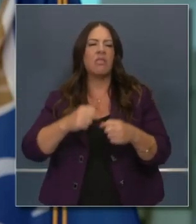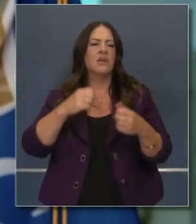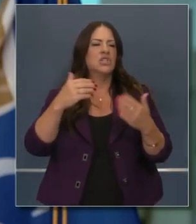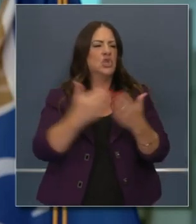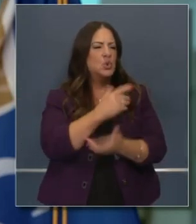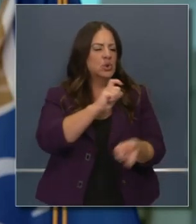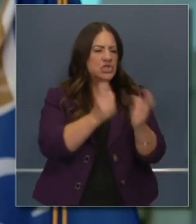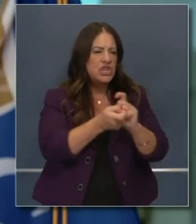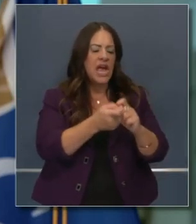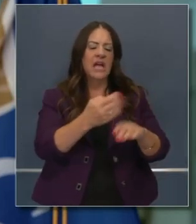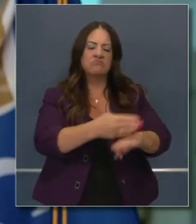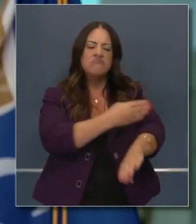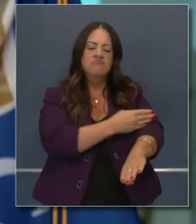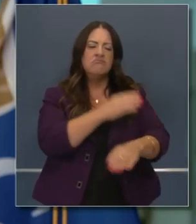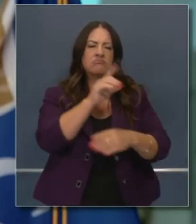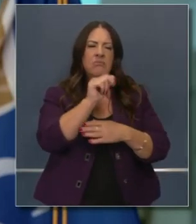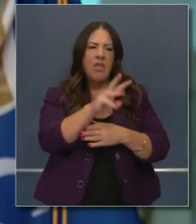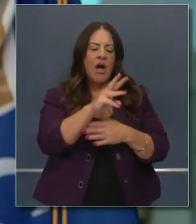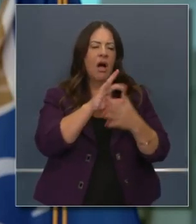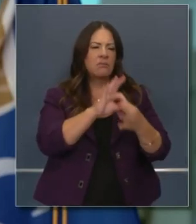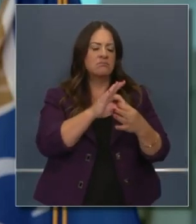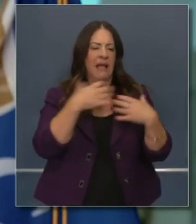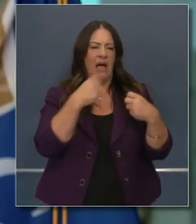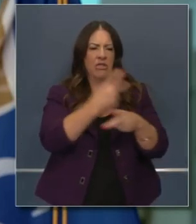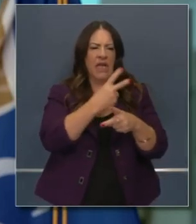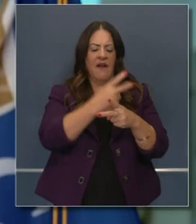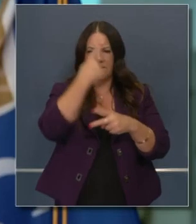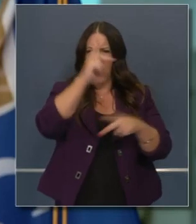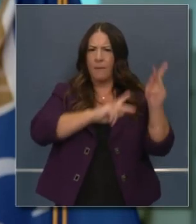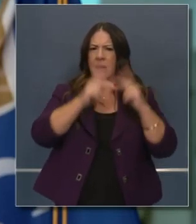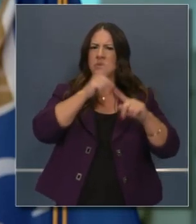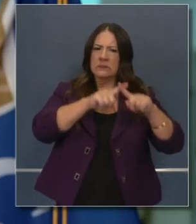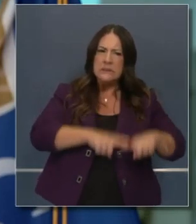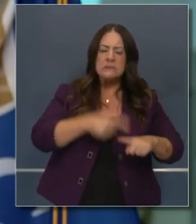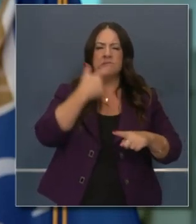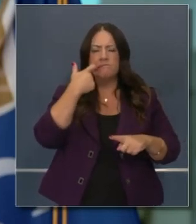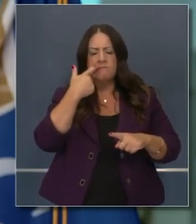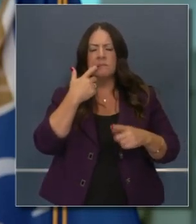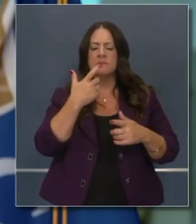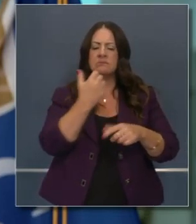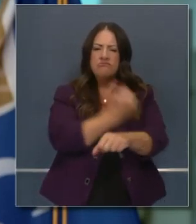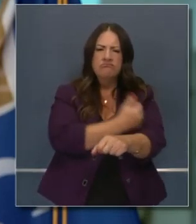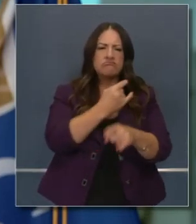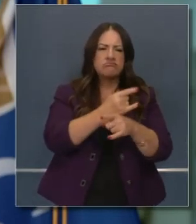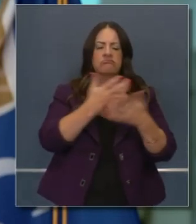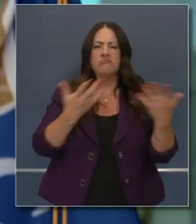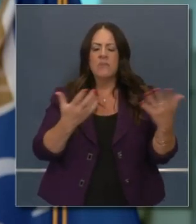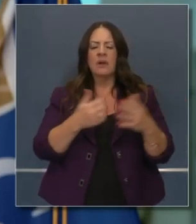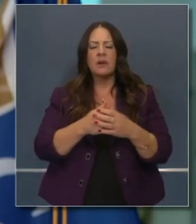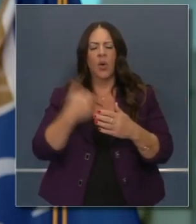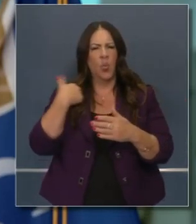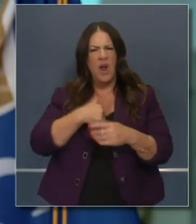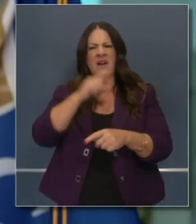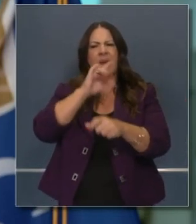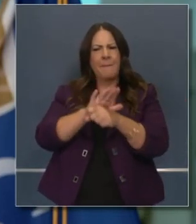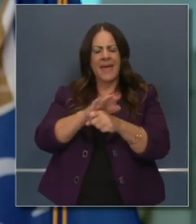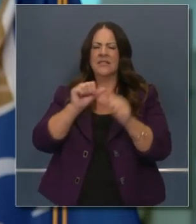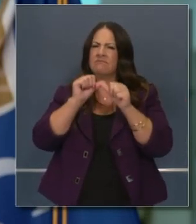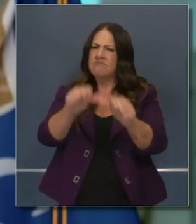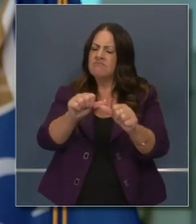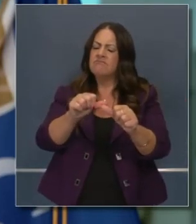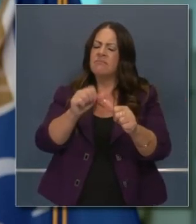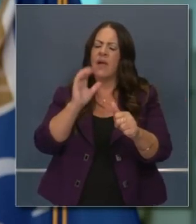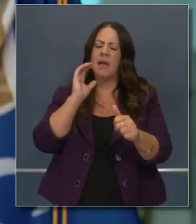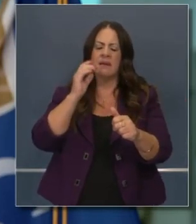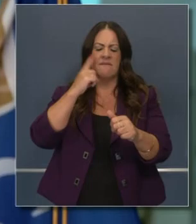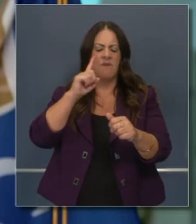de paridad de salud. La semana pasada firmé unos paquetes como ejemplo de esos esfuerzos. Estamos comprometidos a largo plazo,